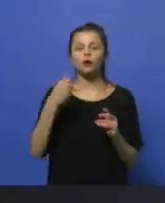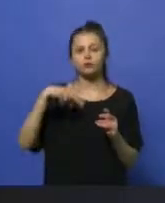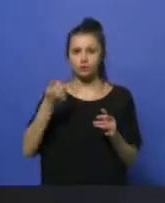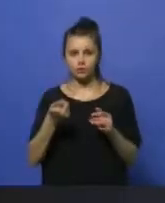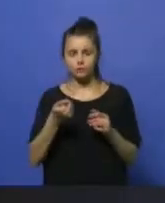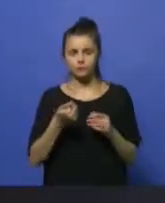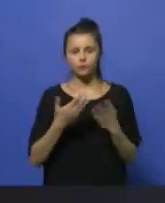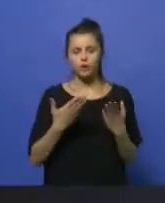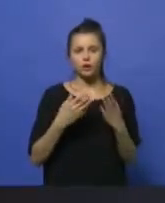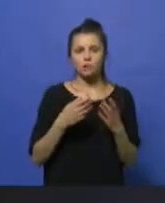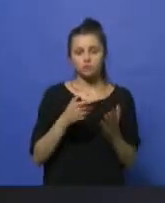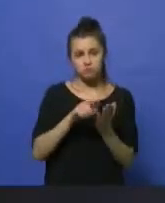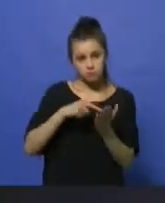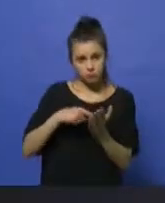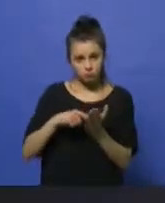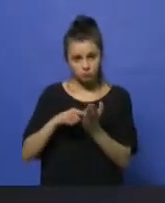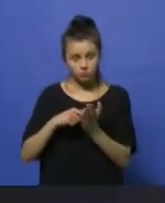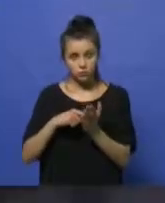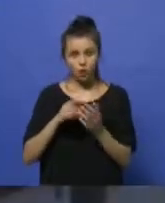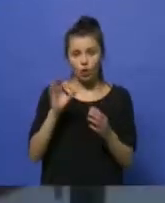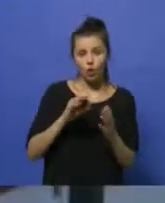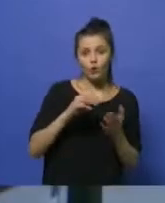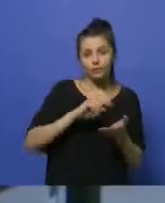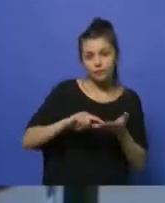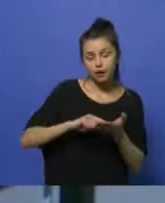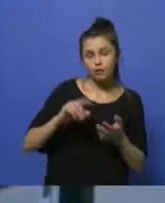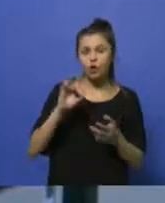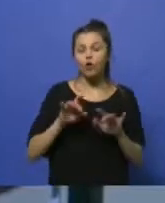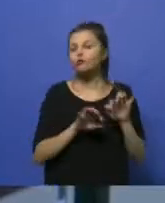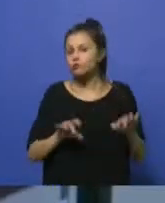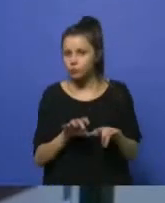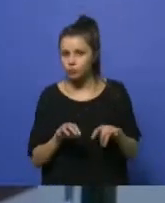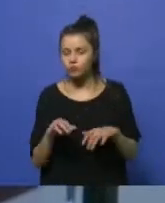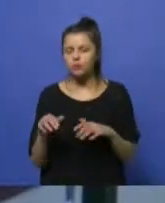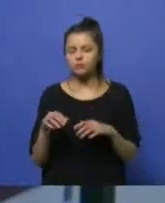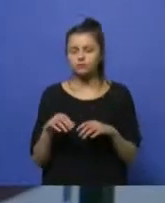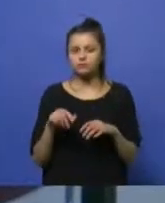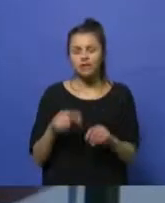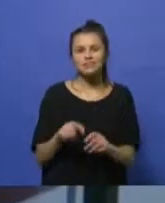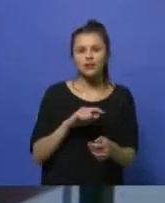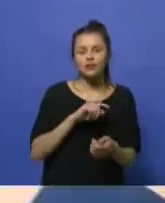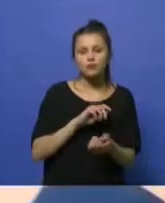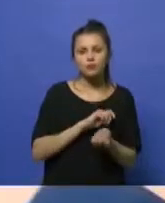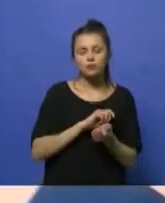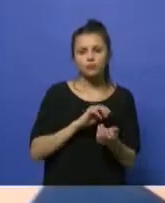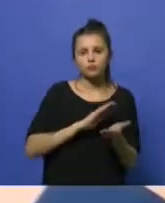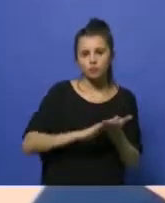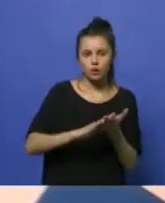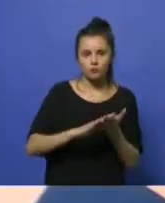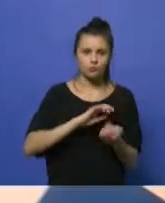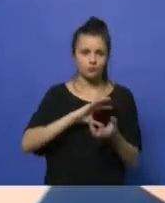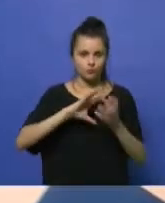posibilidad es ingresar un teléfono móvil con una tablet o una notebook. Va a ser de esa manera como va a funcionar la nueva disposición de AFIP que